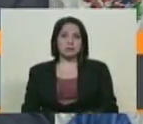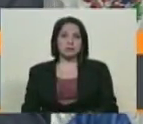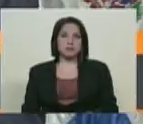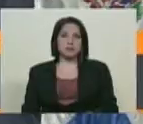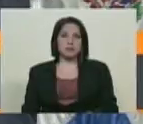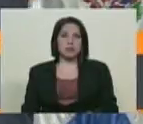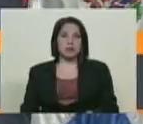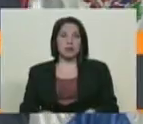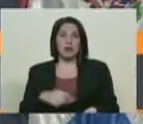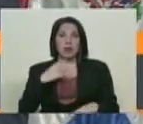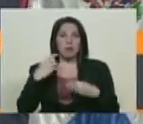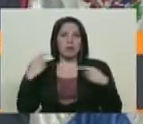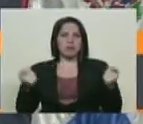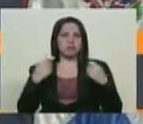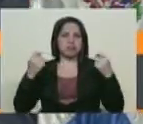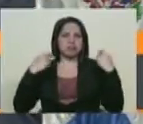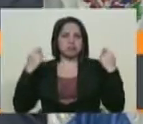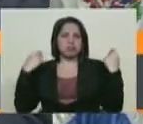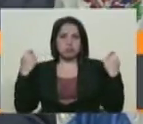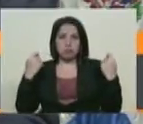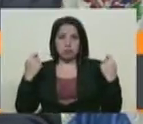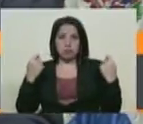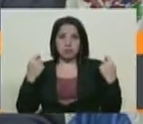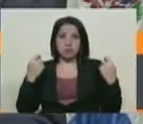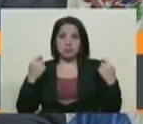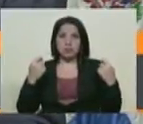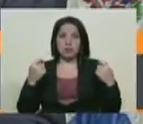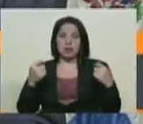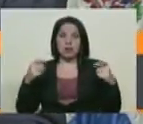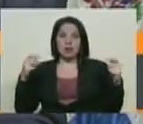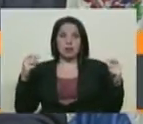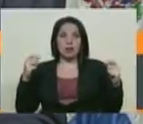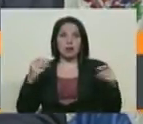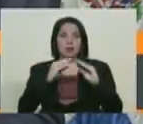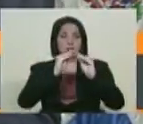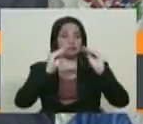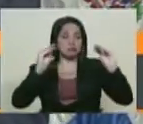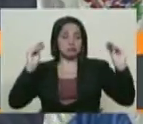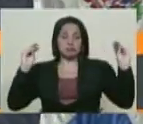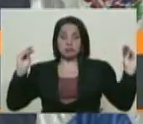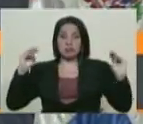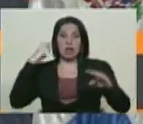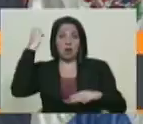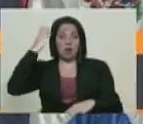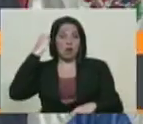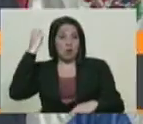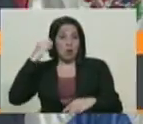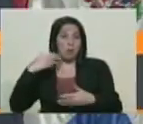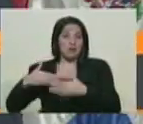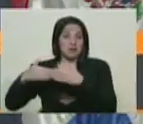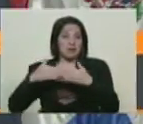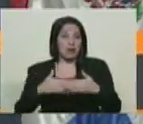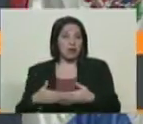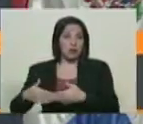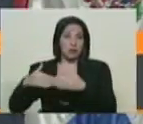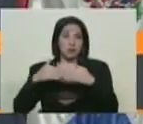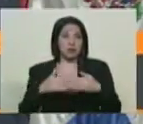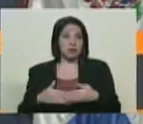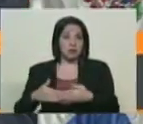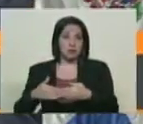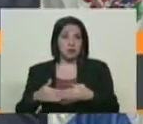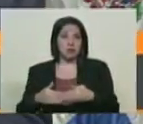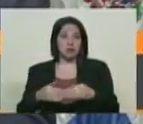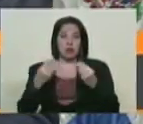tan brutales en emporios comunicacionales de Europa y Estados Unidos de Norteamérica como el caso del que